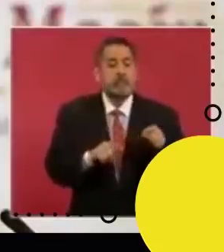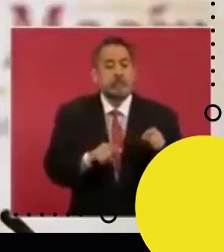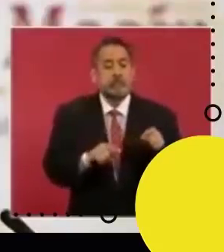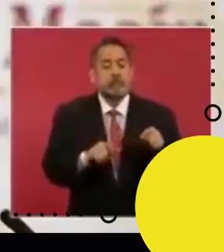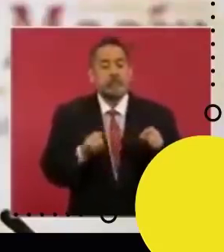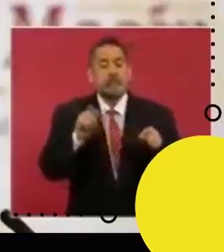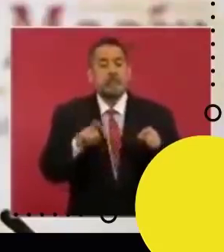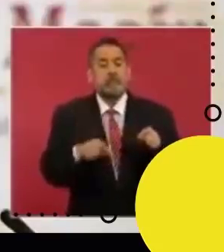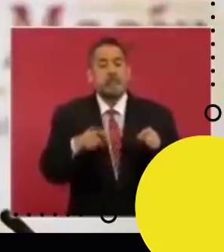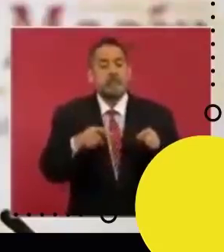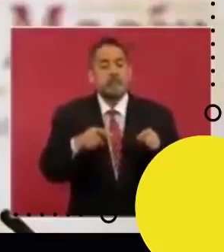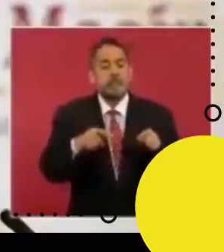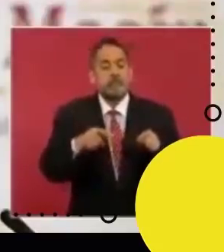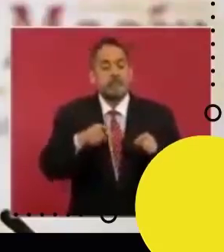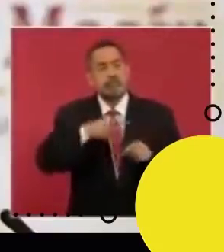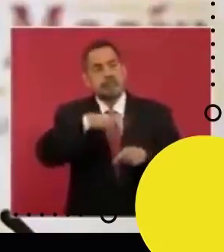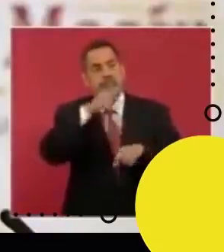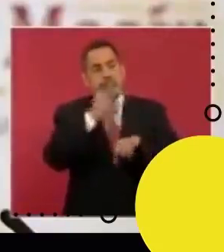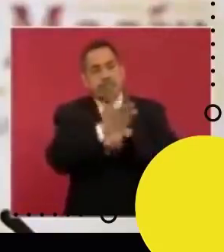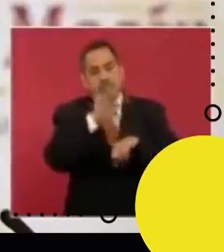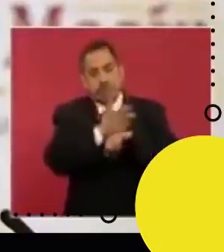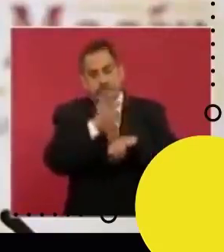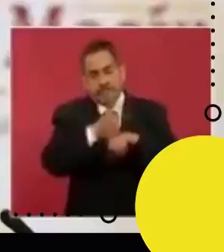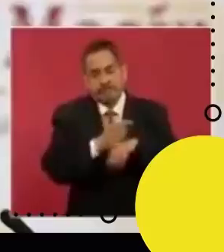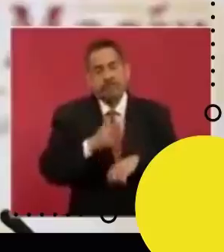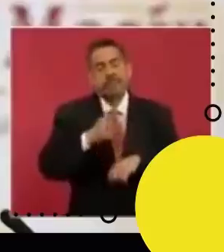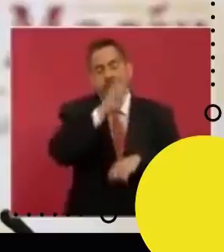son de origen estadounidense.